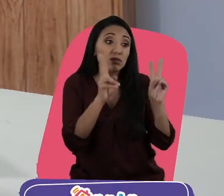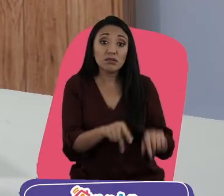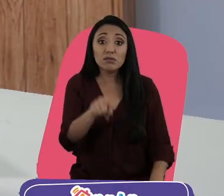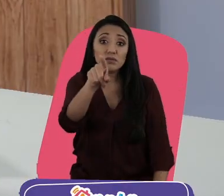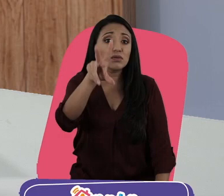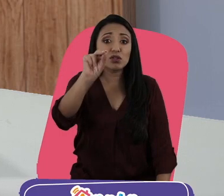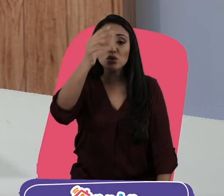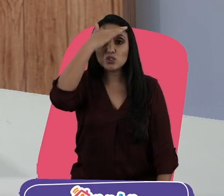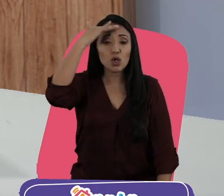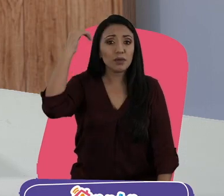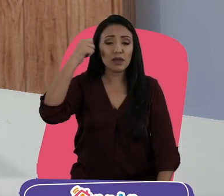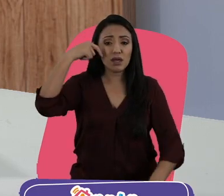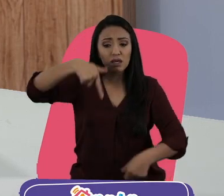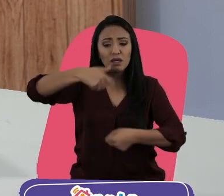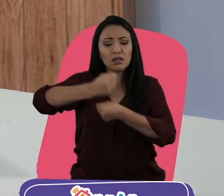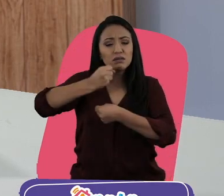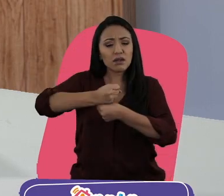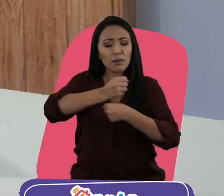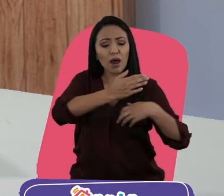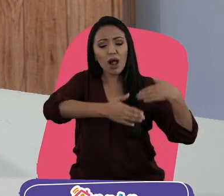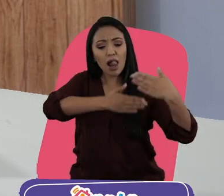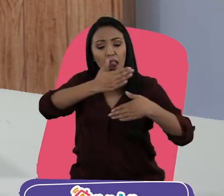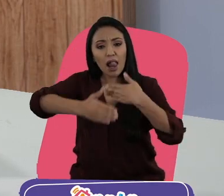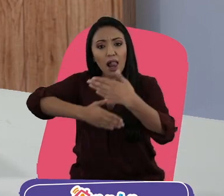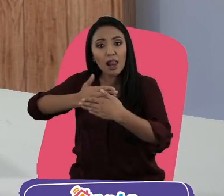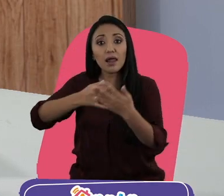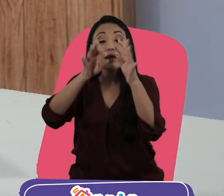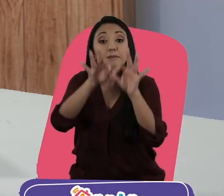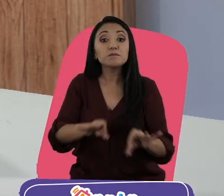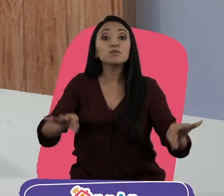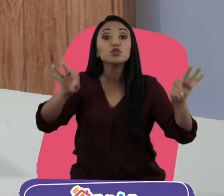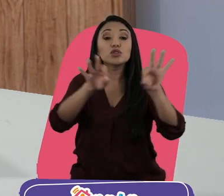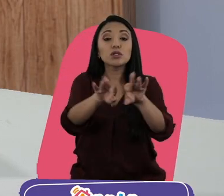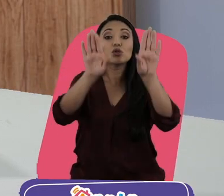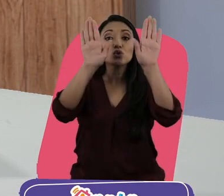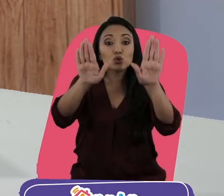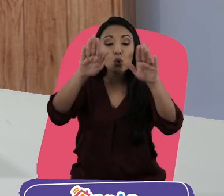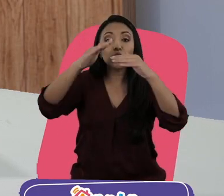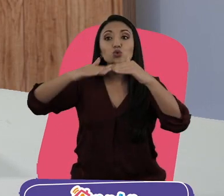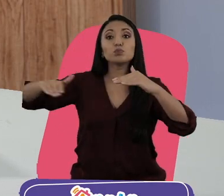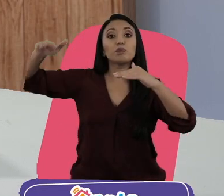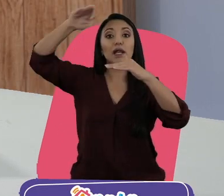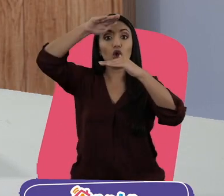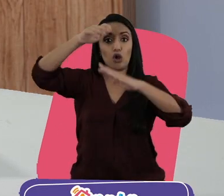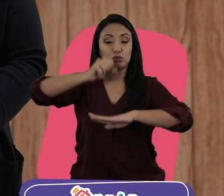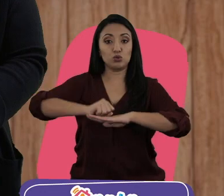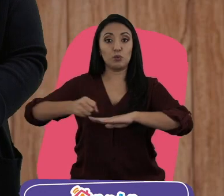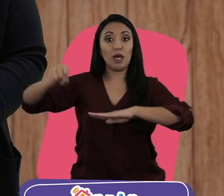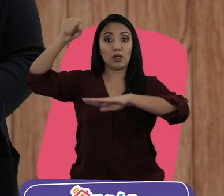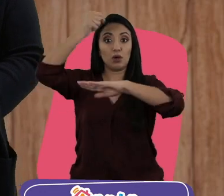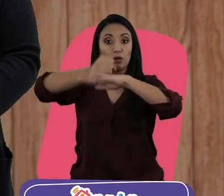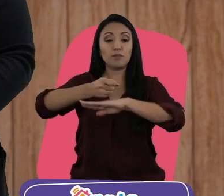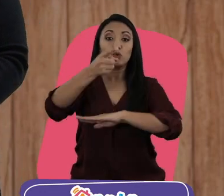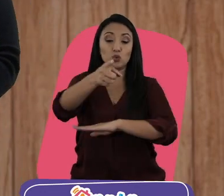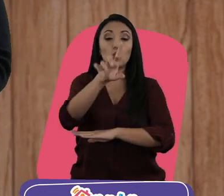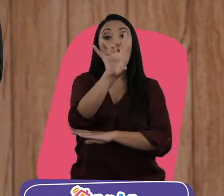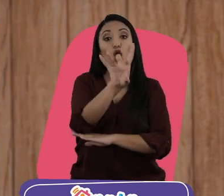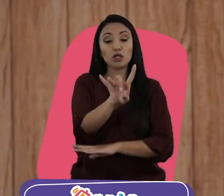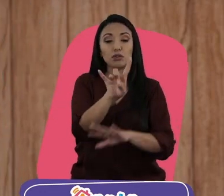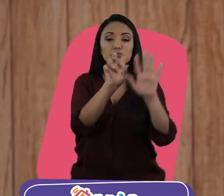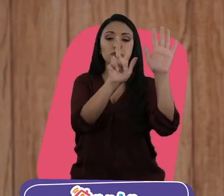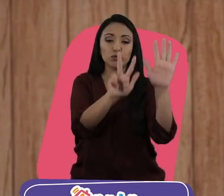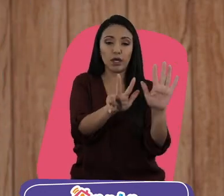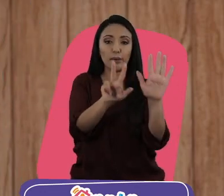chicos y chicas, no se olviden que todo el trabajo que hemos hecho está especialmente diseñado para educación superior. Es decir, si tú